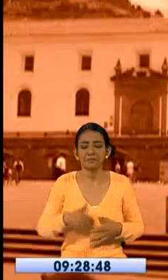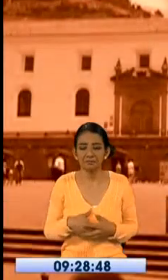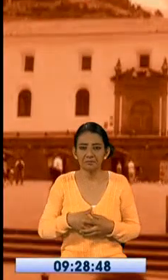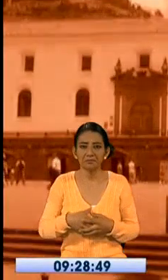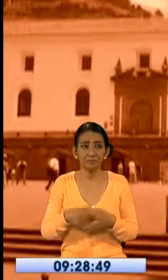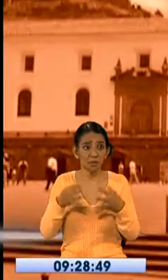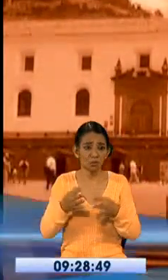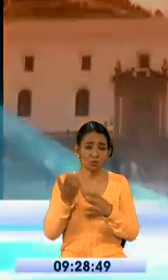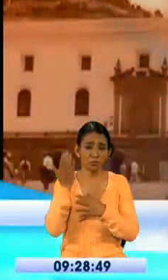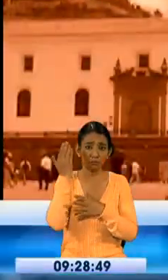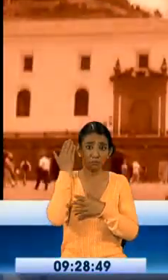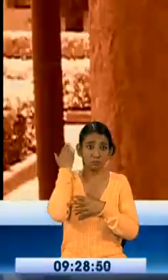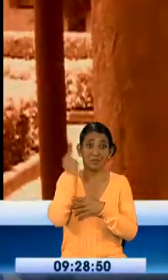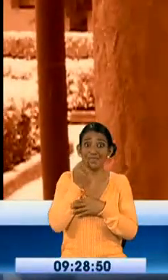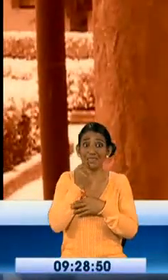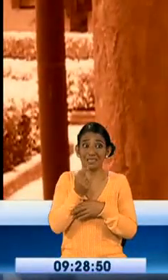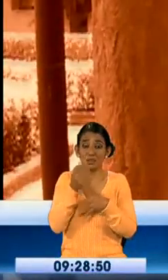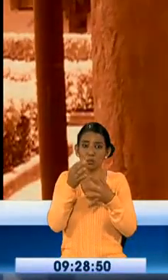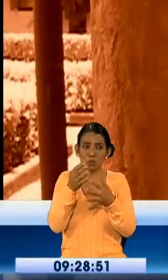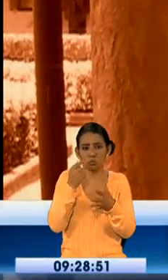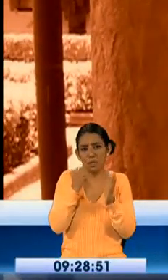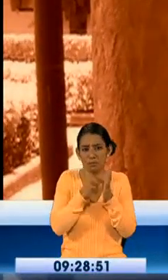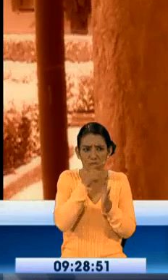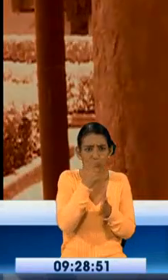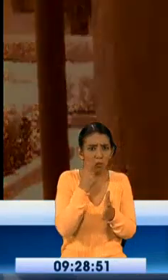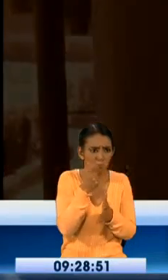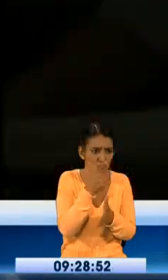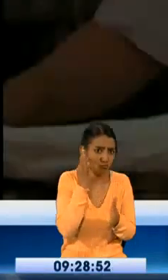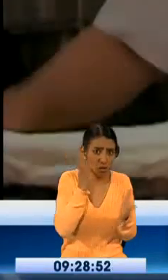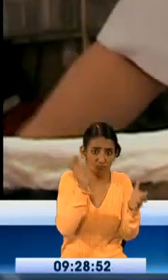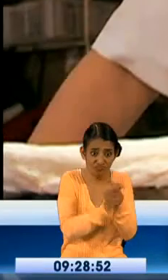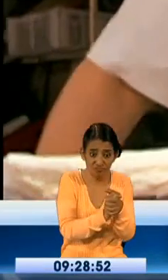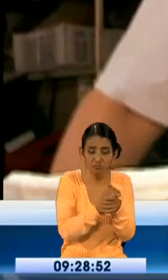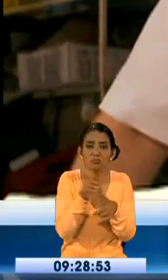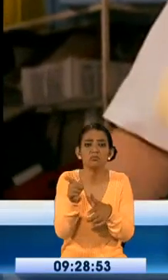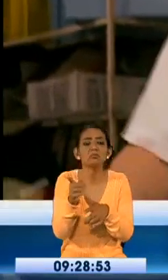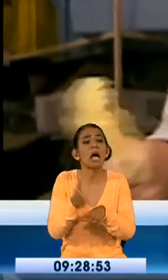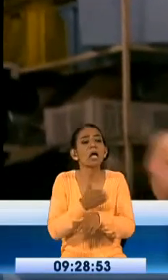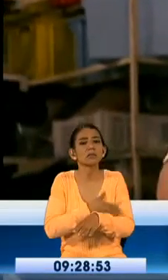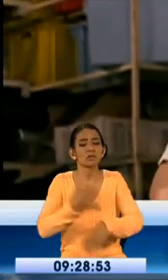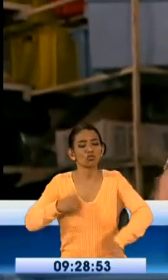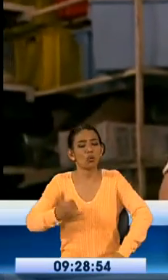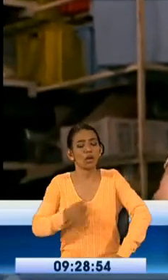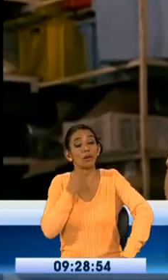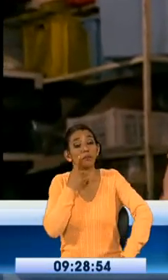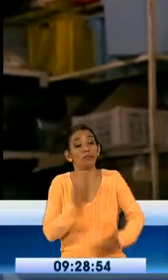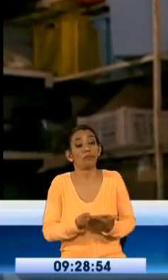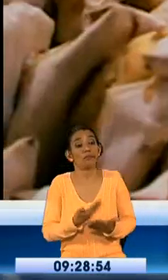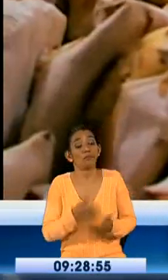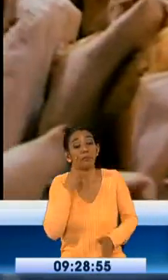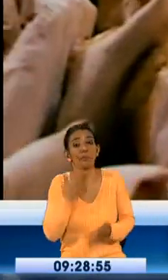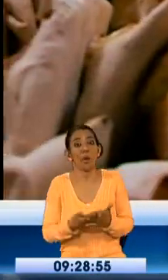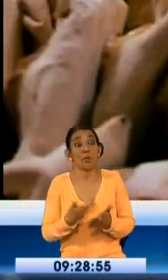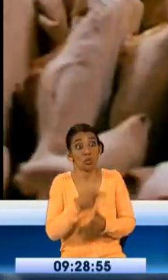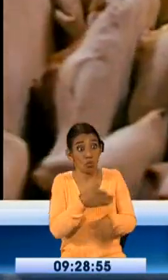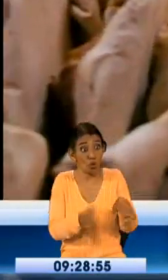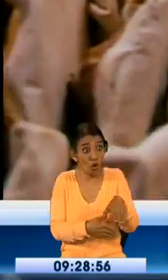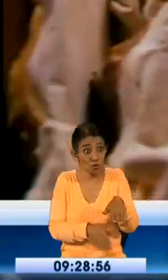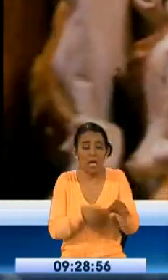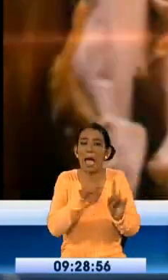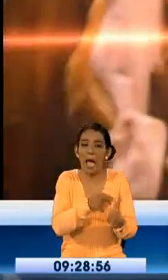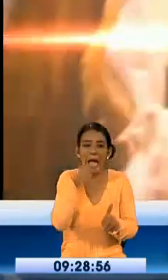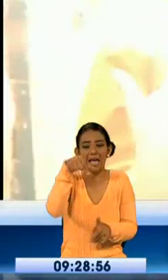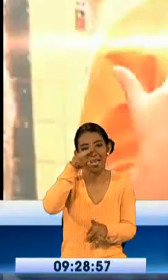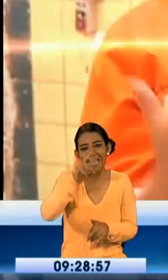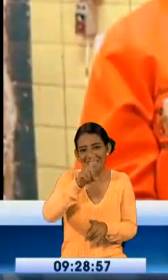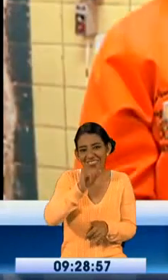de la colonia se dice que antes de que una pareja se case, la suegra probaba las habilidades culinarias de la joven preparando precisamente las ricas